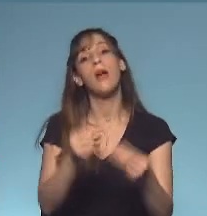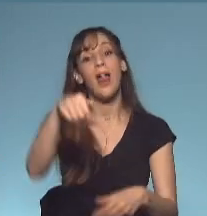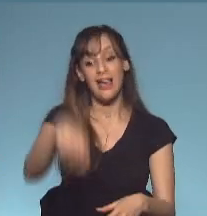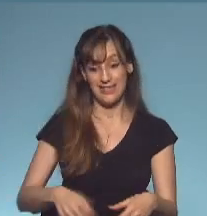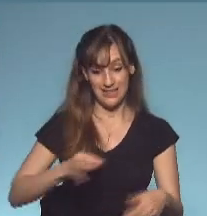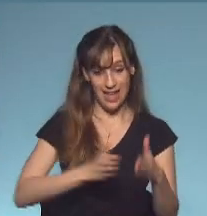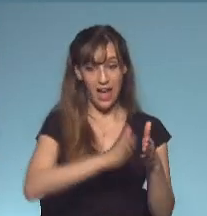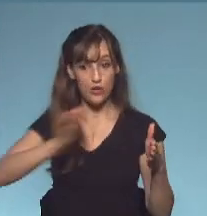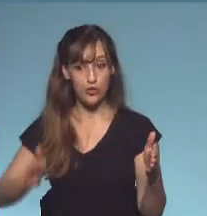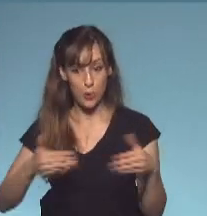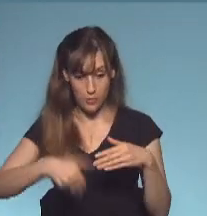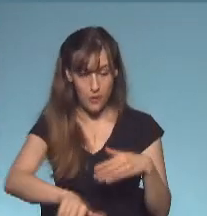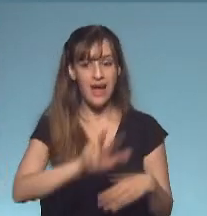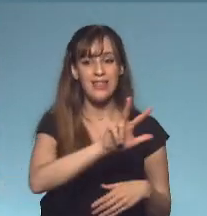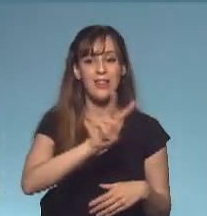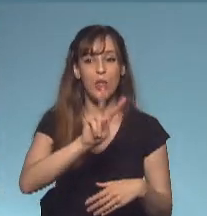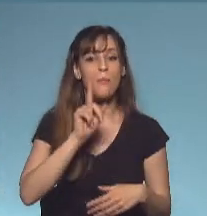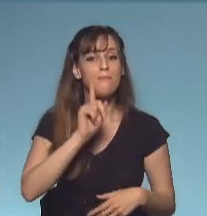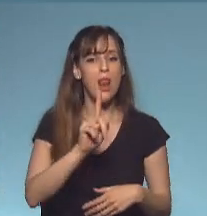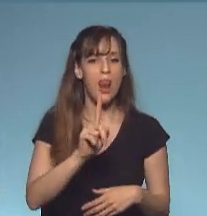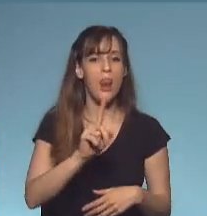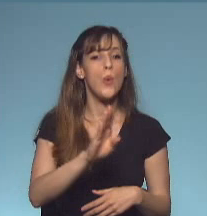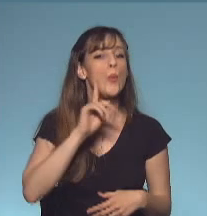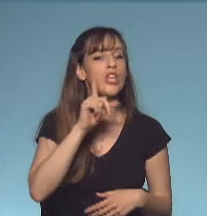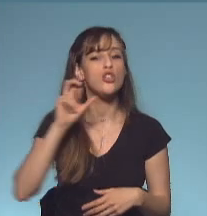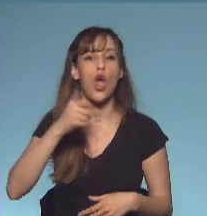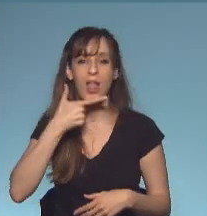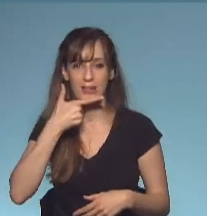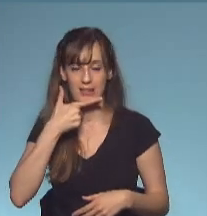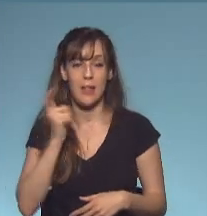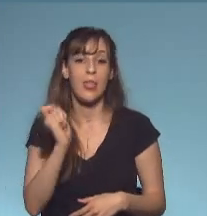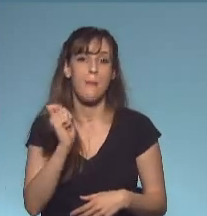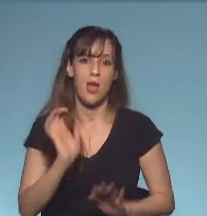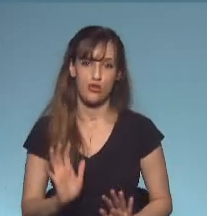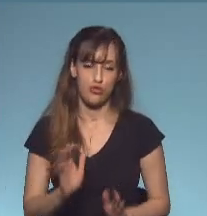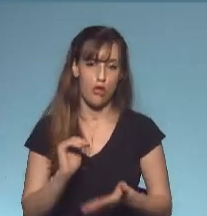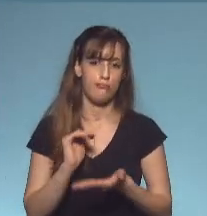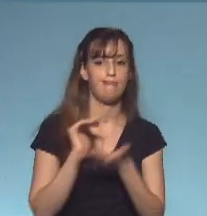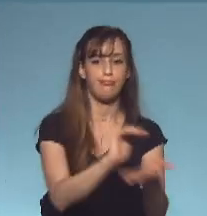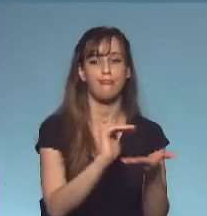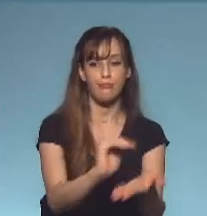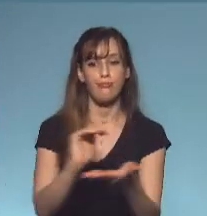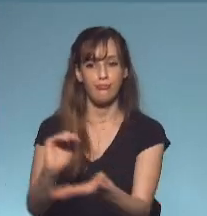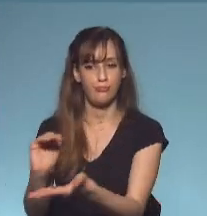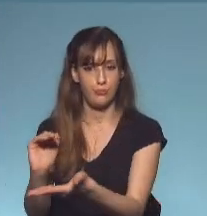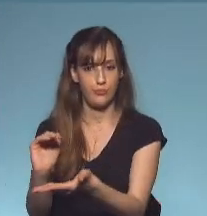estimamos 32.000 millones de pesos de asistencia a través de los comedores escolares a